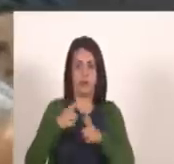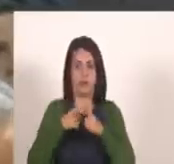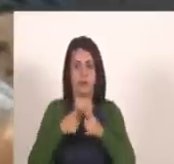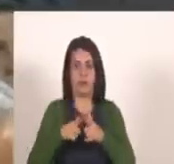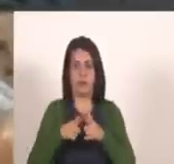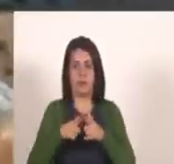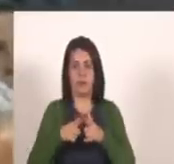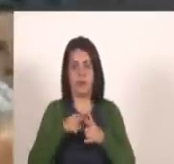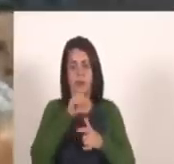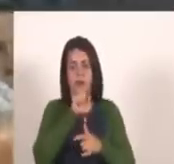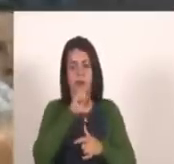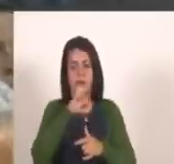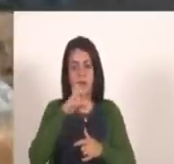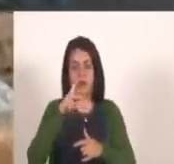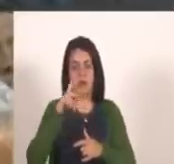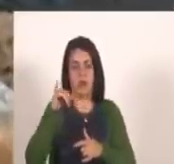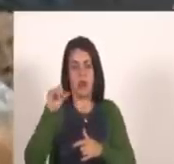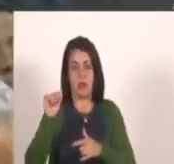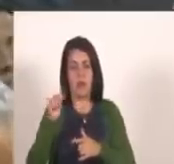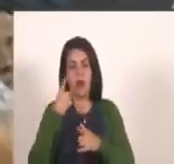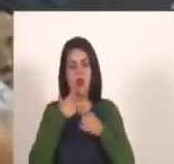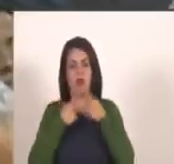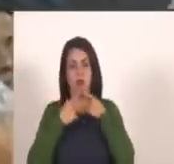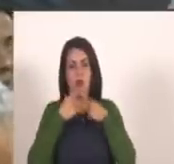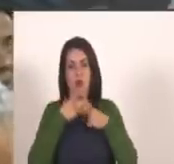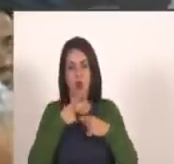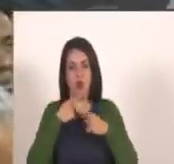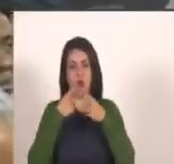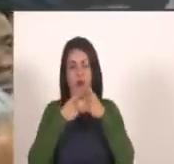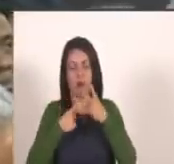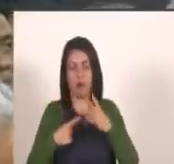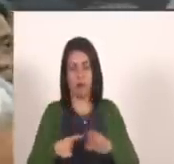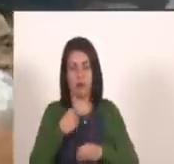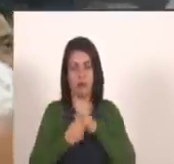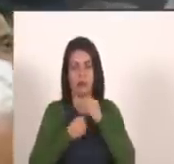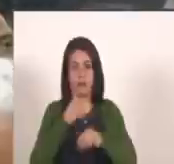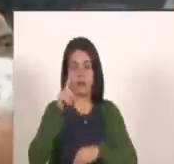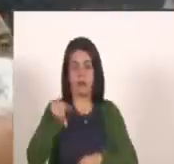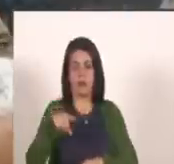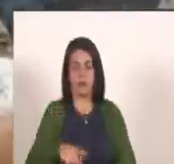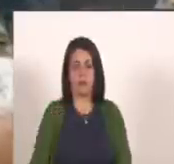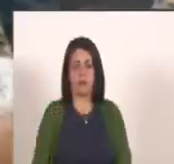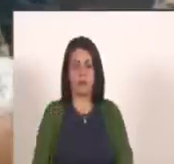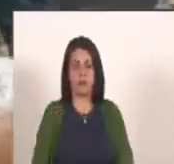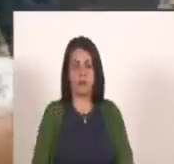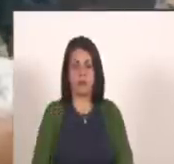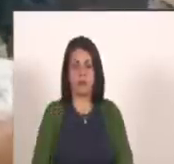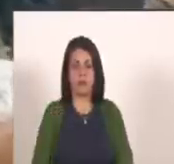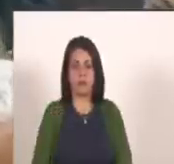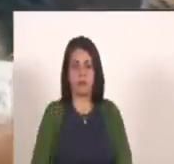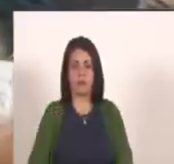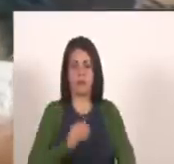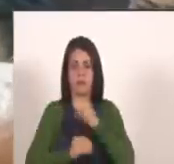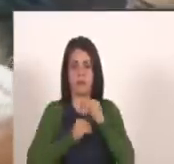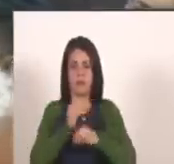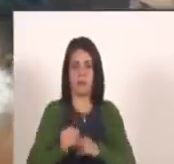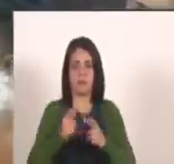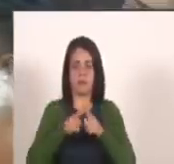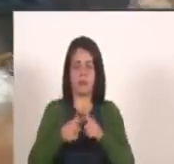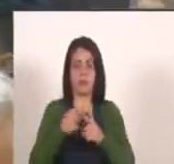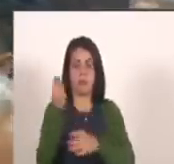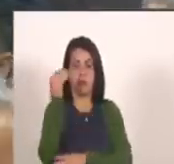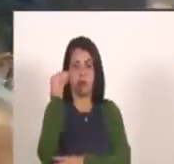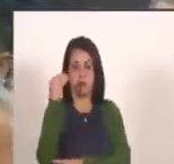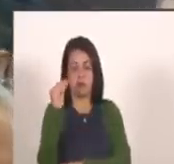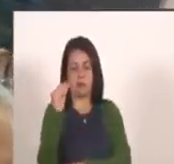periodo sepia, de su creación pictórica da cuenta de ello, sino que también la creación de sus